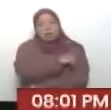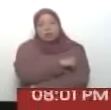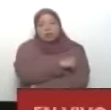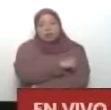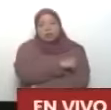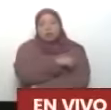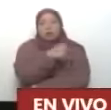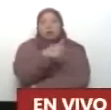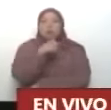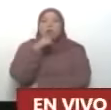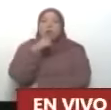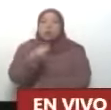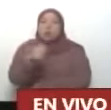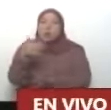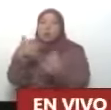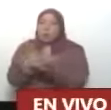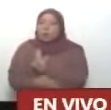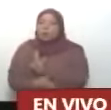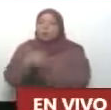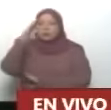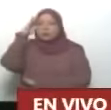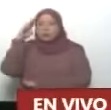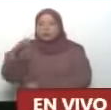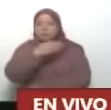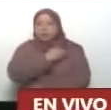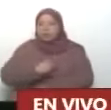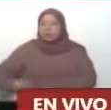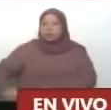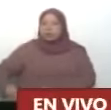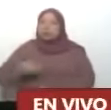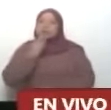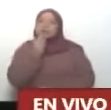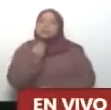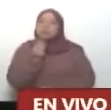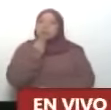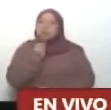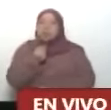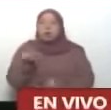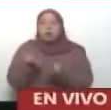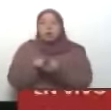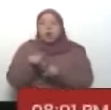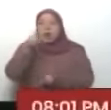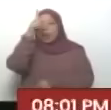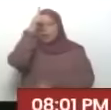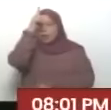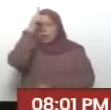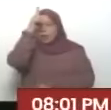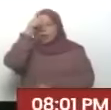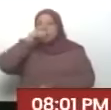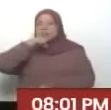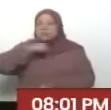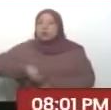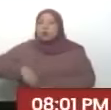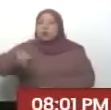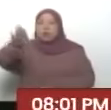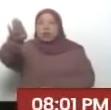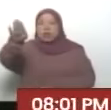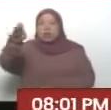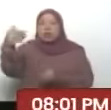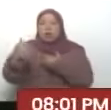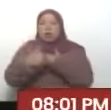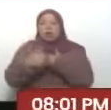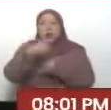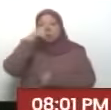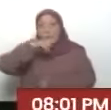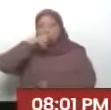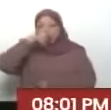el nazisionismo de Netanyahu y de los que dirigen Israel. Desde Venezuela apoyamos a los niños y niñas de